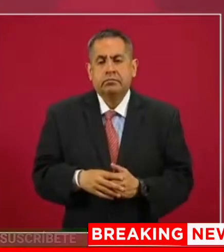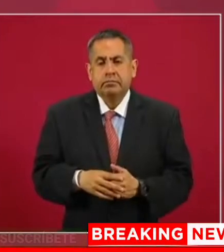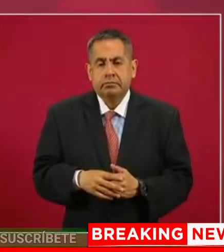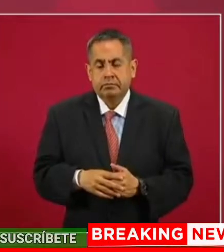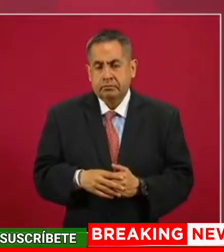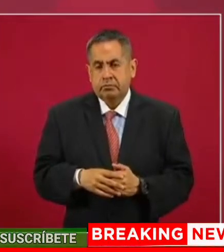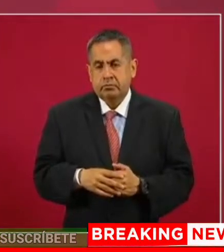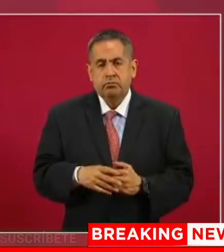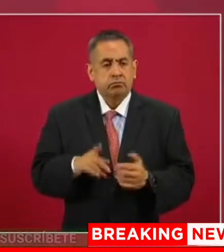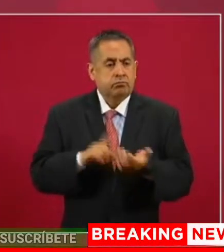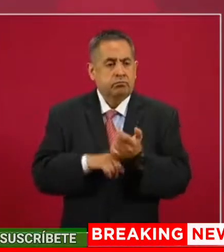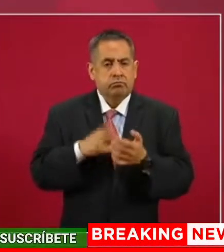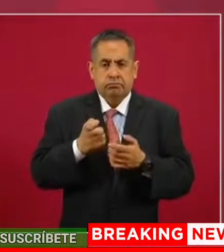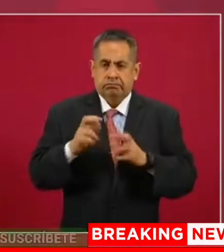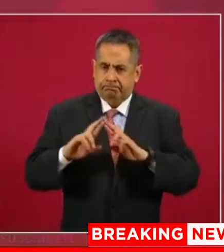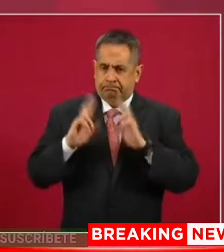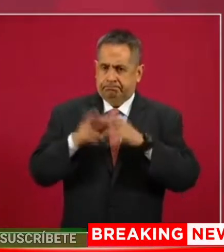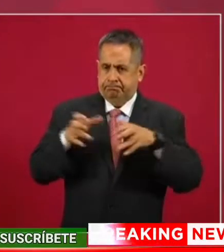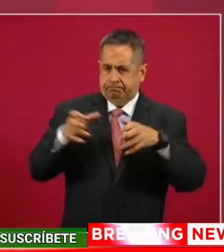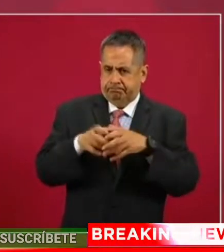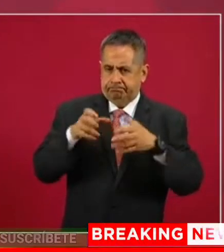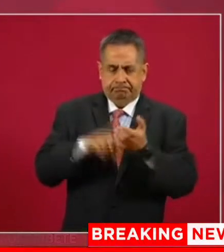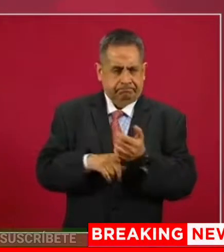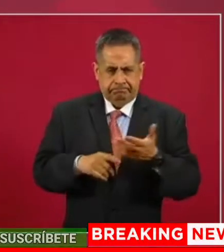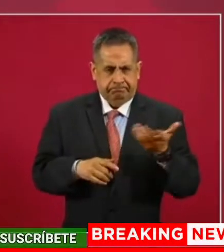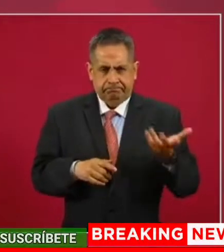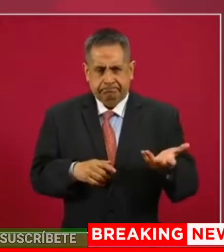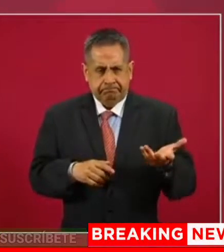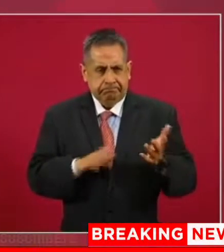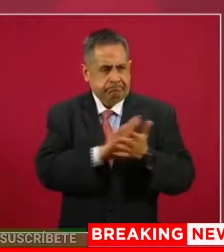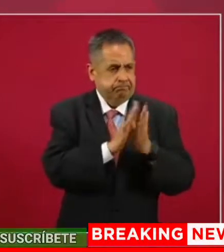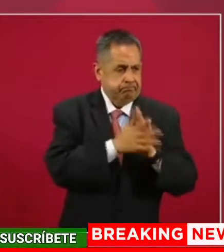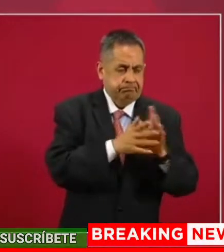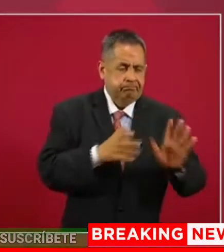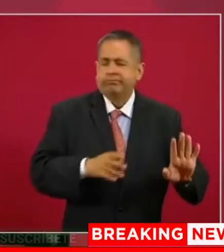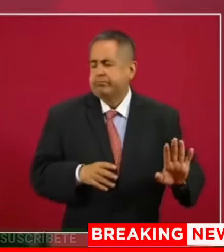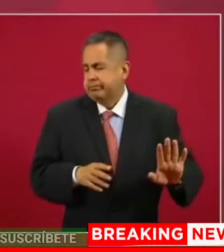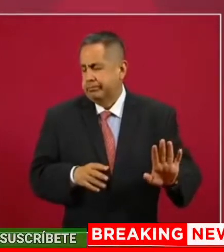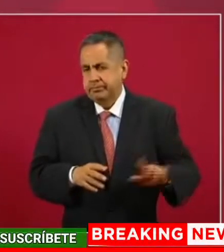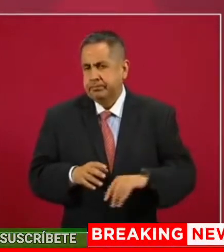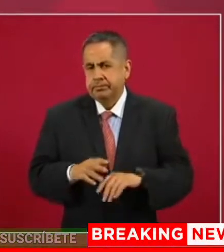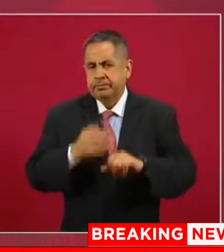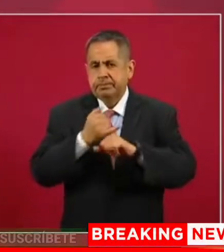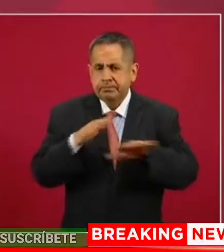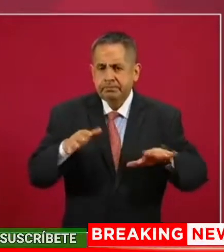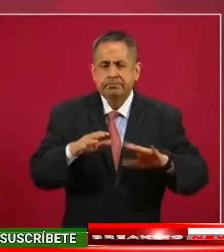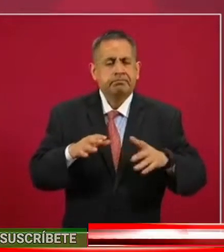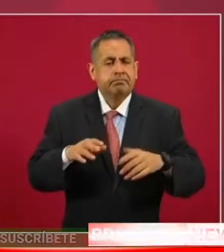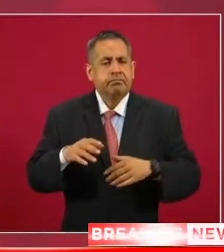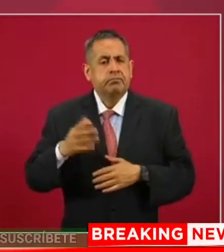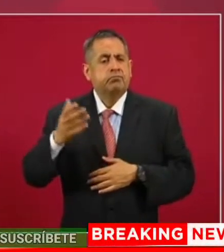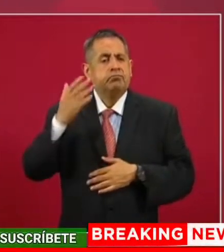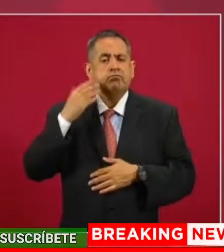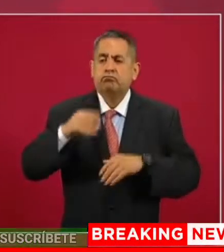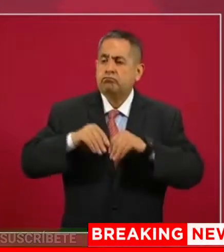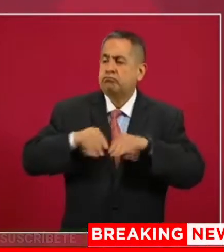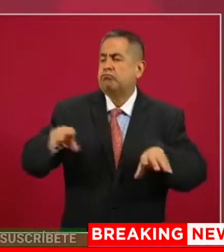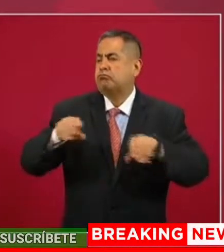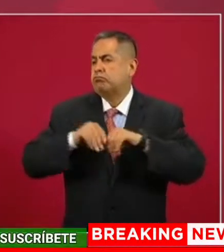en estas reuniones. Toda la información que se daba a